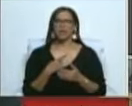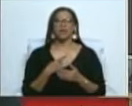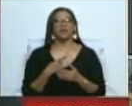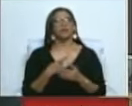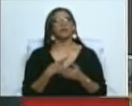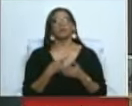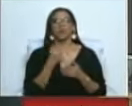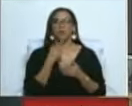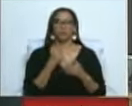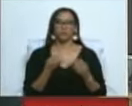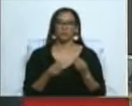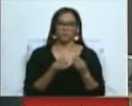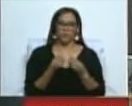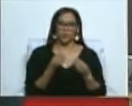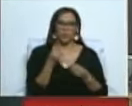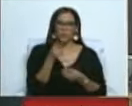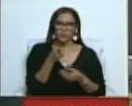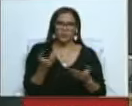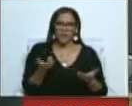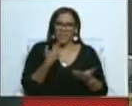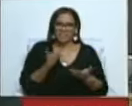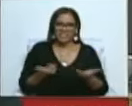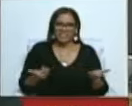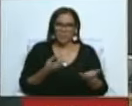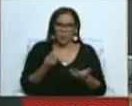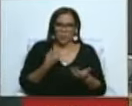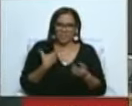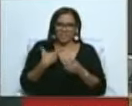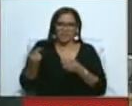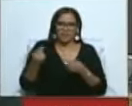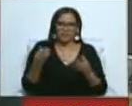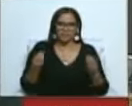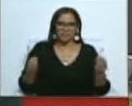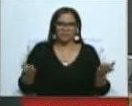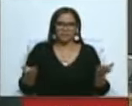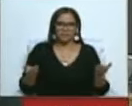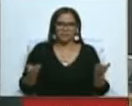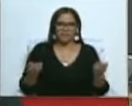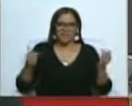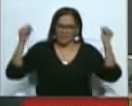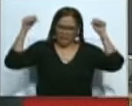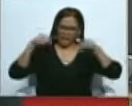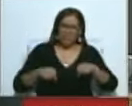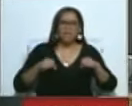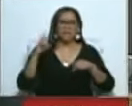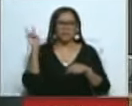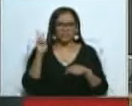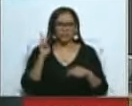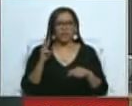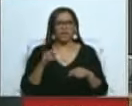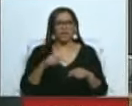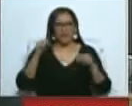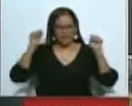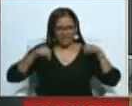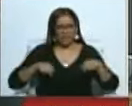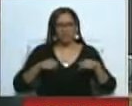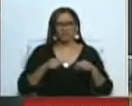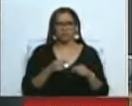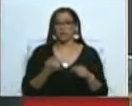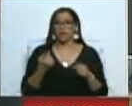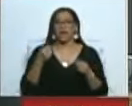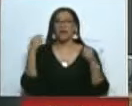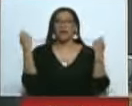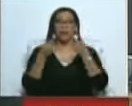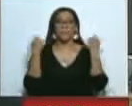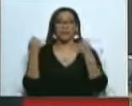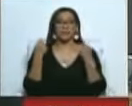en las academias, le dijo: "Muchacho, ¿cómo tú vas a decir eso? ¿Cómo que te vas demasiado? Quédate en tu pueblo, en tu tierra, aquí es donde tienes que quedarte". Pero una campaña que